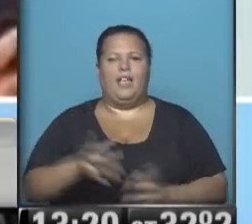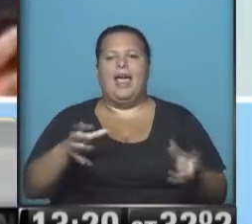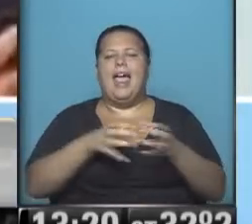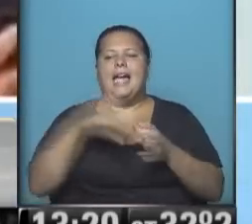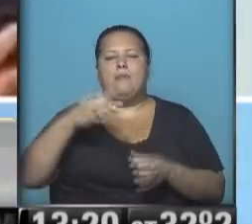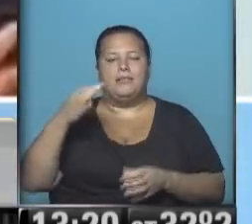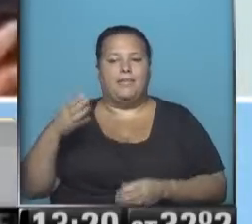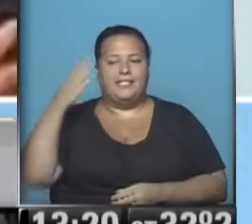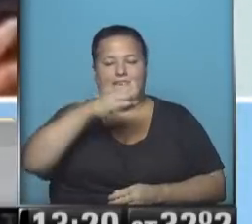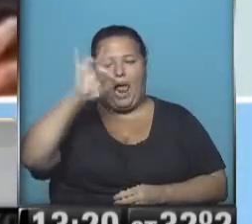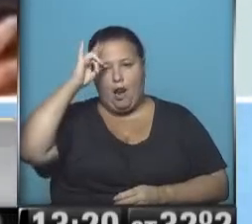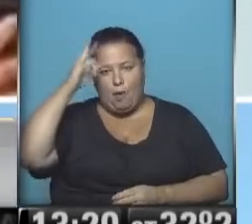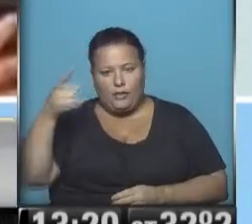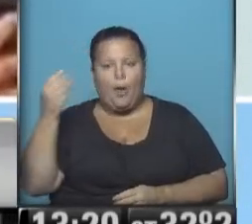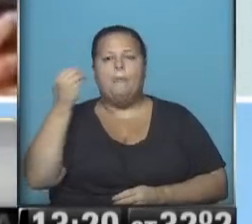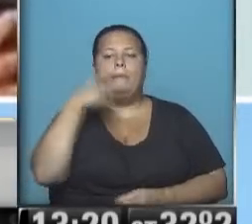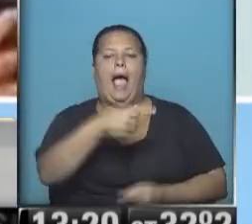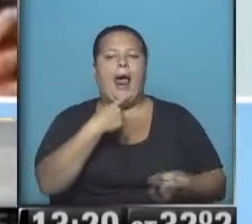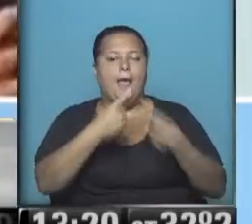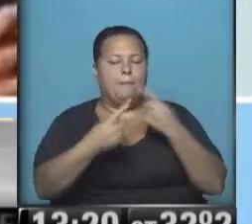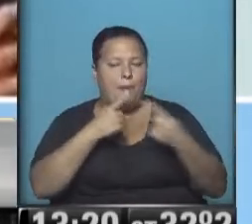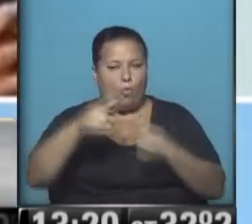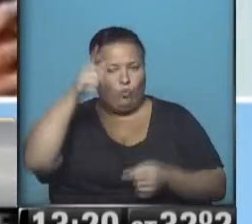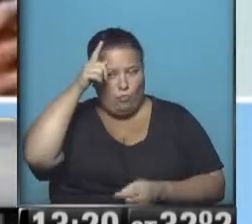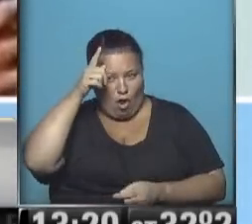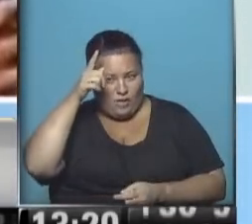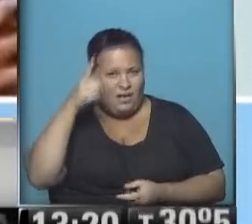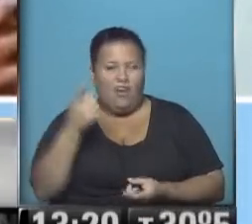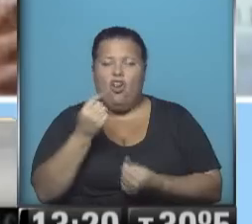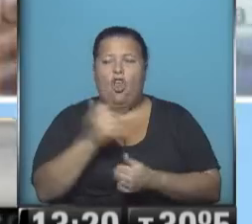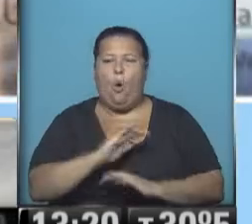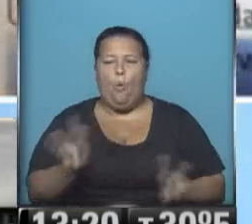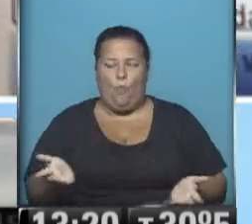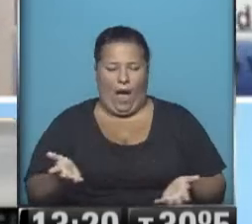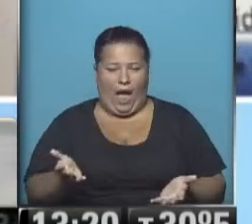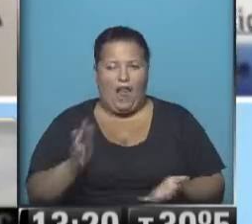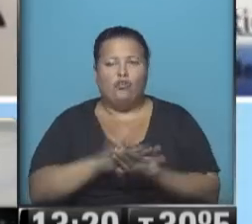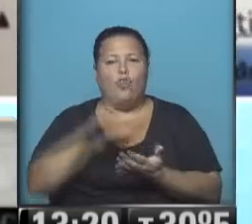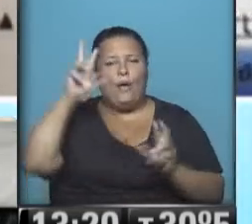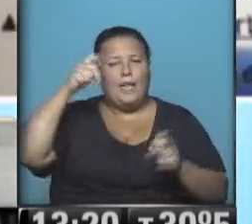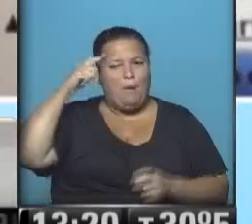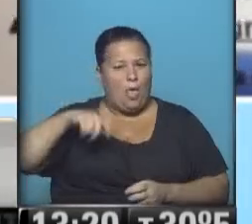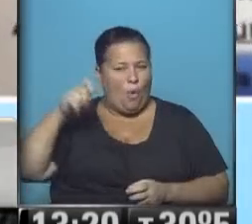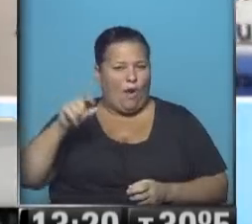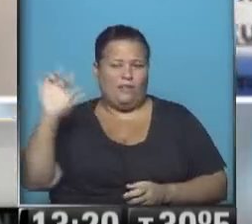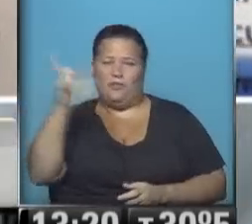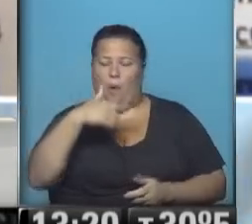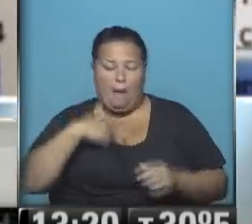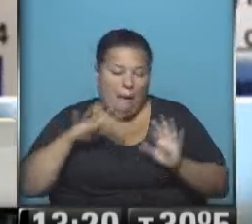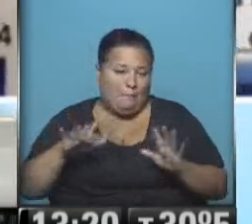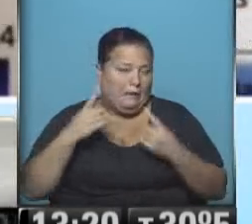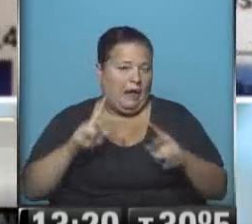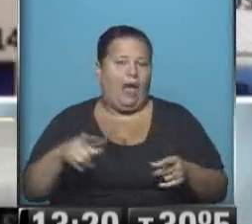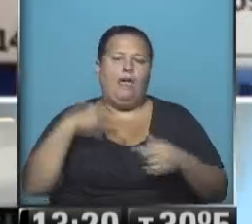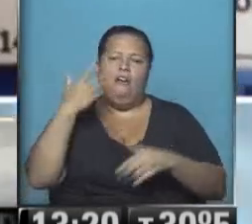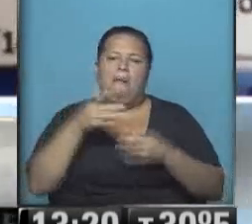especial desde Montevideo para hacer este interrogatorio policial que no tiene validez en lo judicial es inexplicable Para mí fueron a